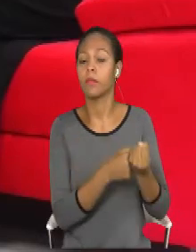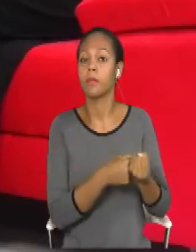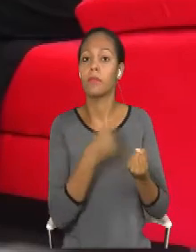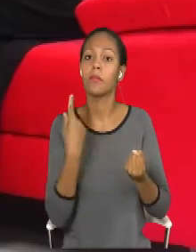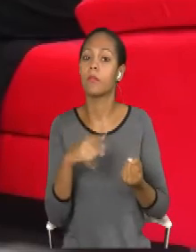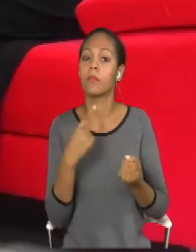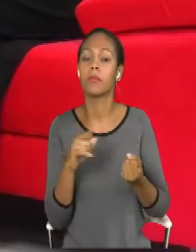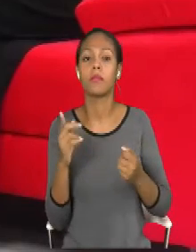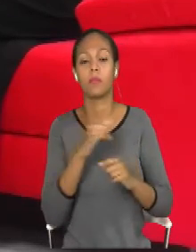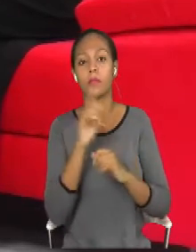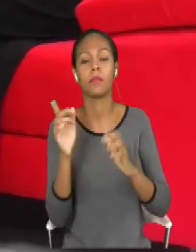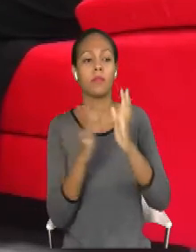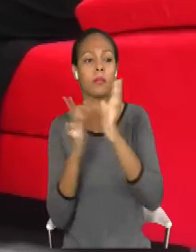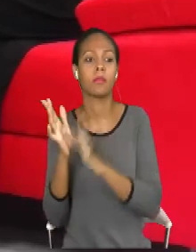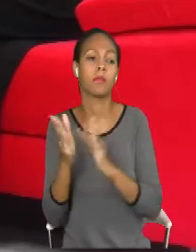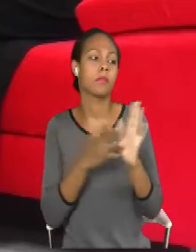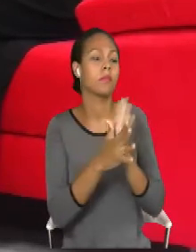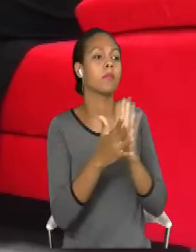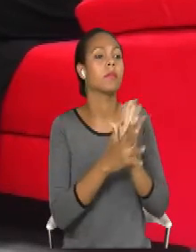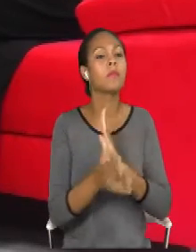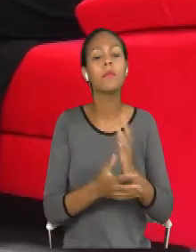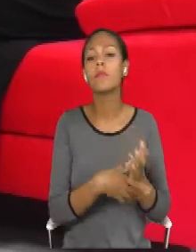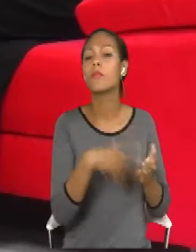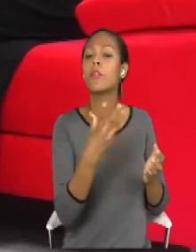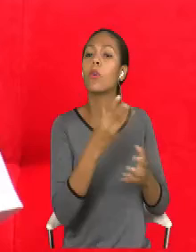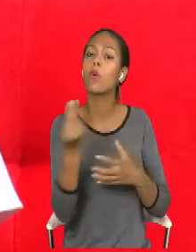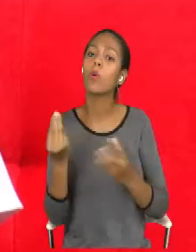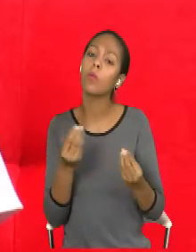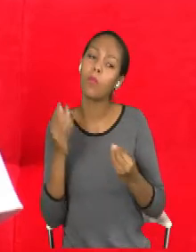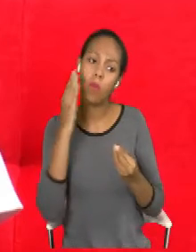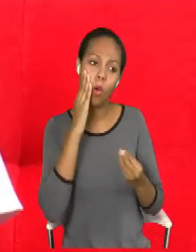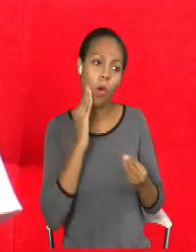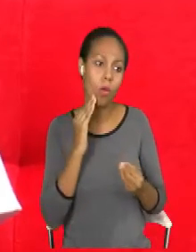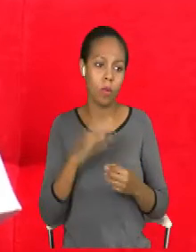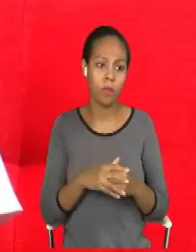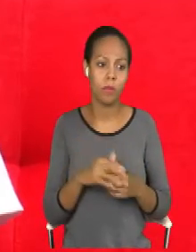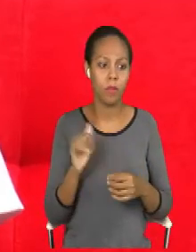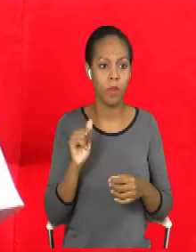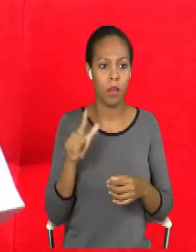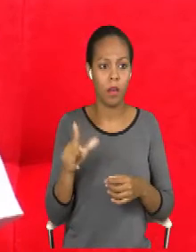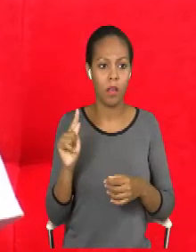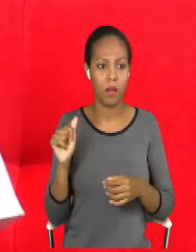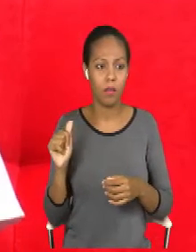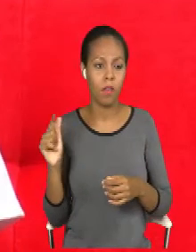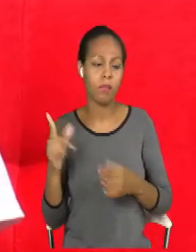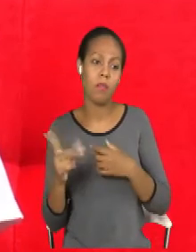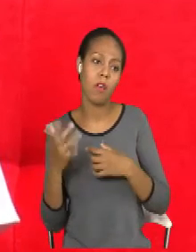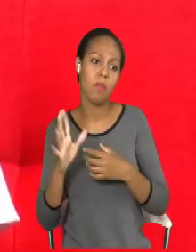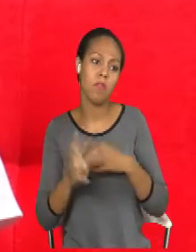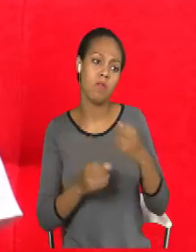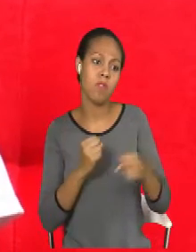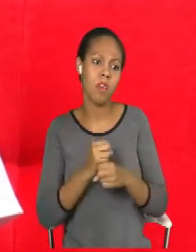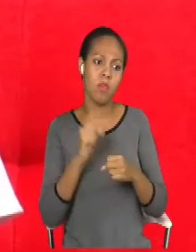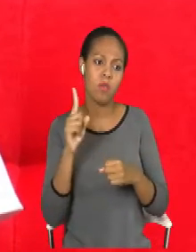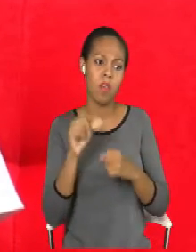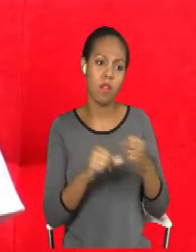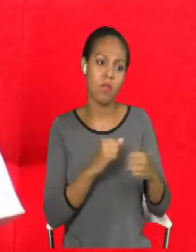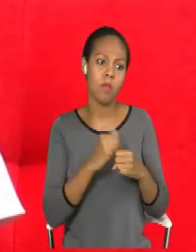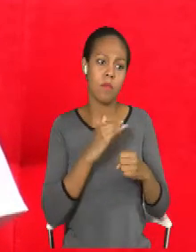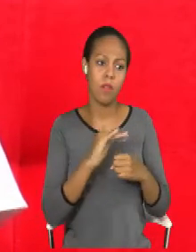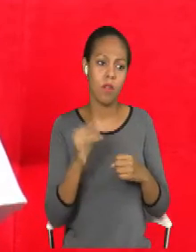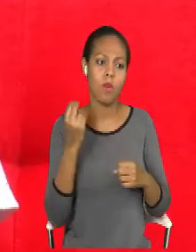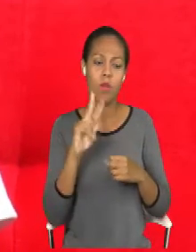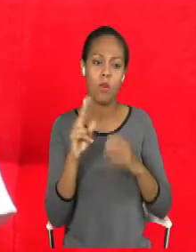Evangelio de Jesús a muchas partes, a muchos jóvenes. Y Alfa lo llevamos haciendo hace un año y medio. Alfa son 12 sesiones,